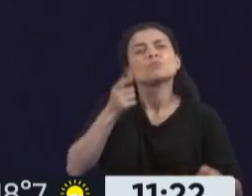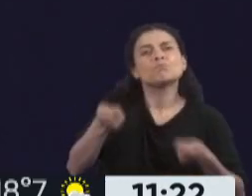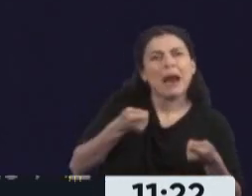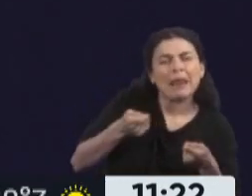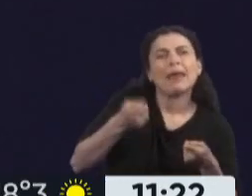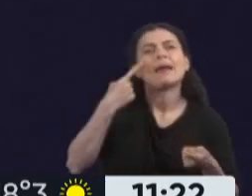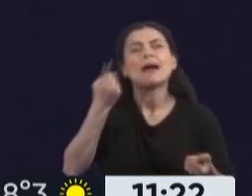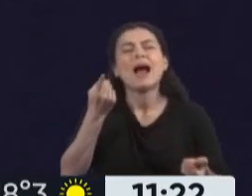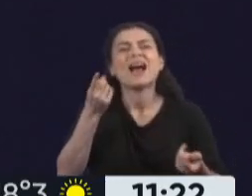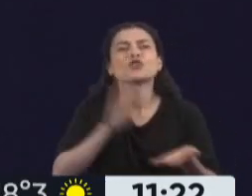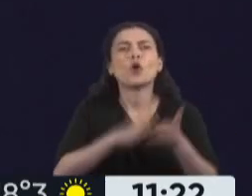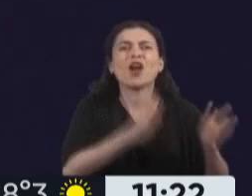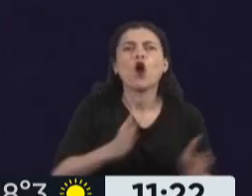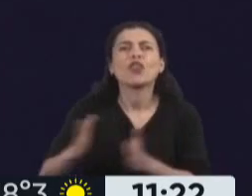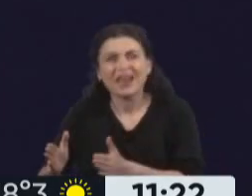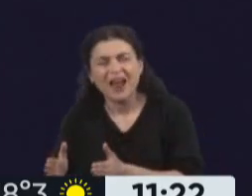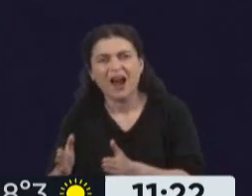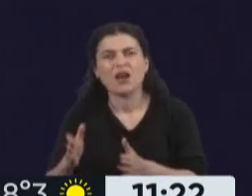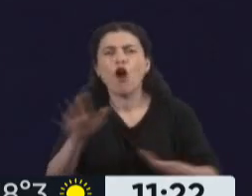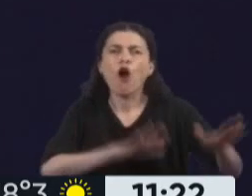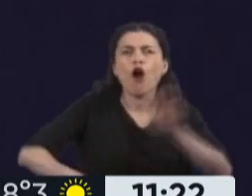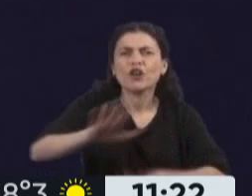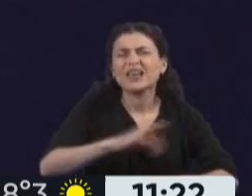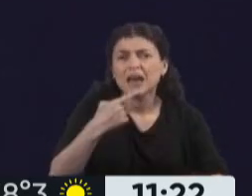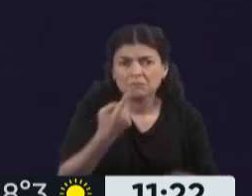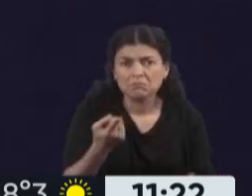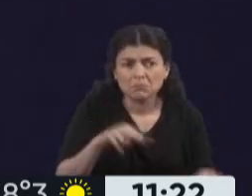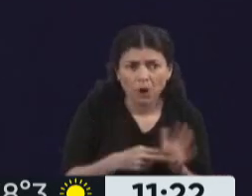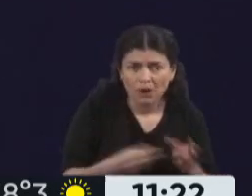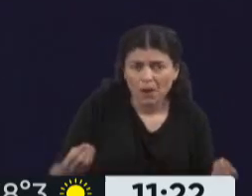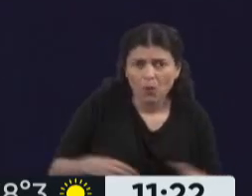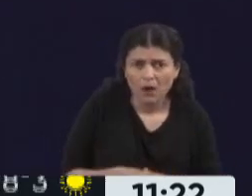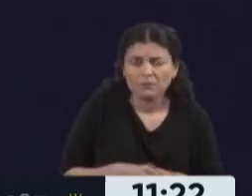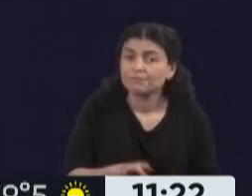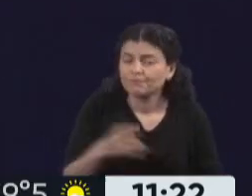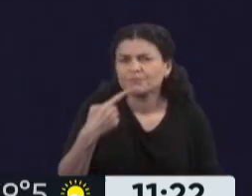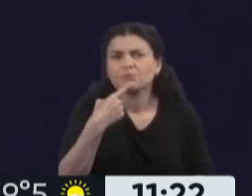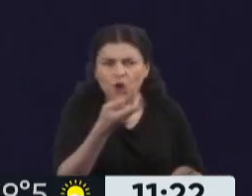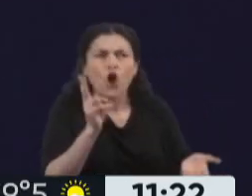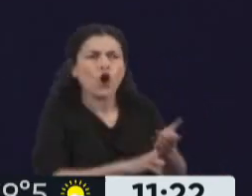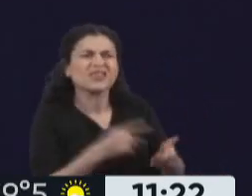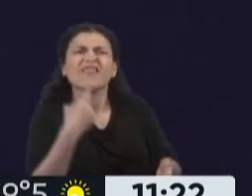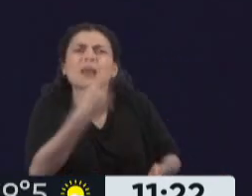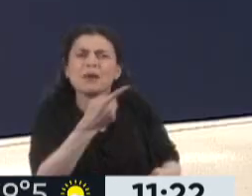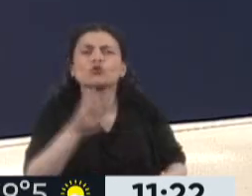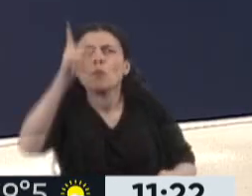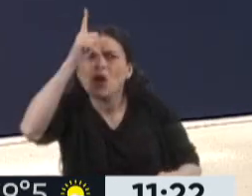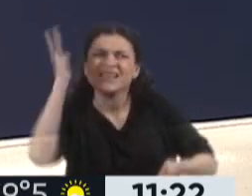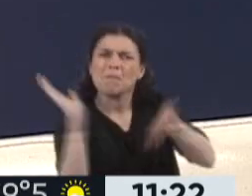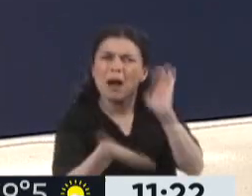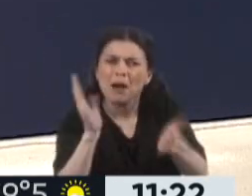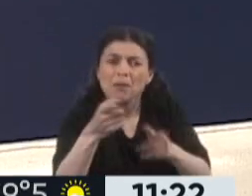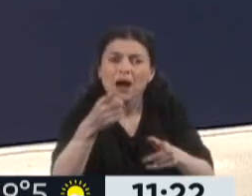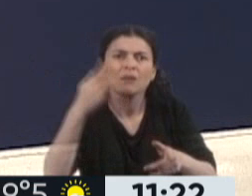Sí, acabo de decir. ¿Y cuál es el problema? ¿Por qué hay golpes? Vayamos al punto. Yo recibo el